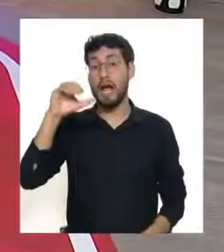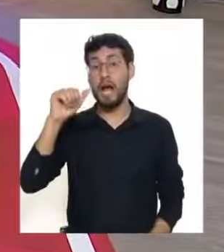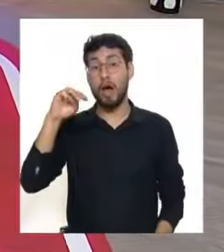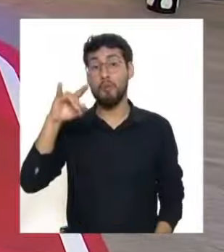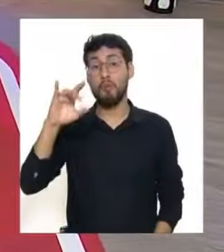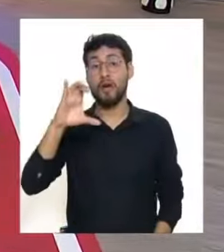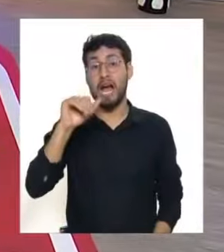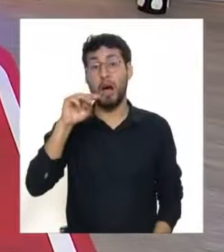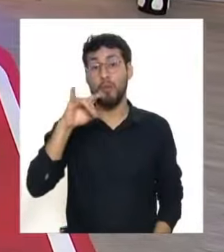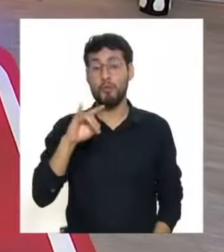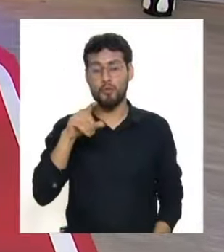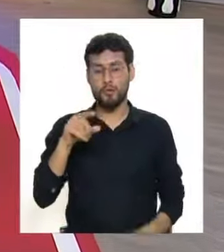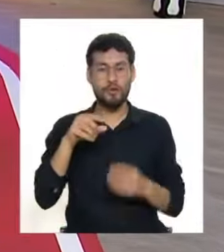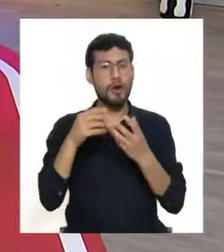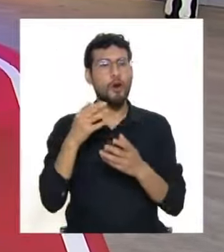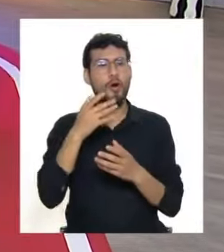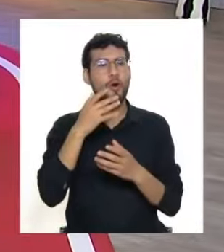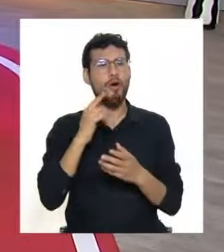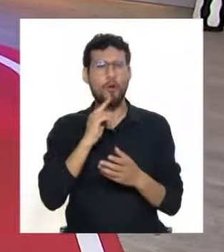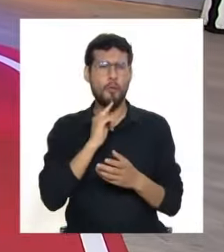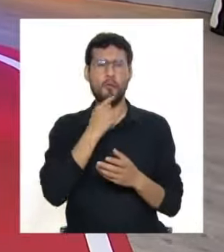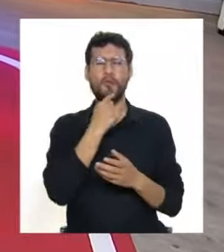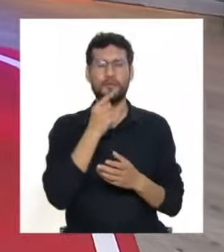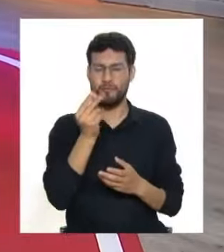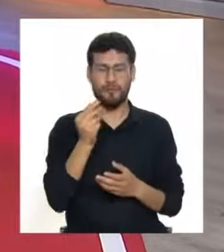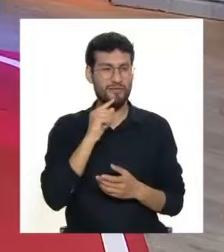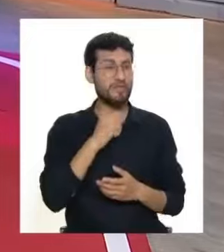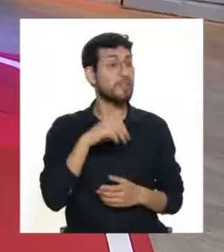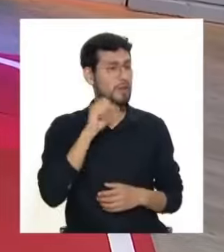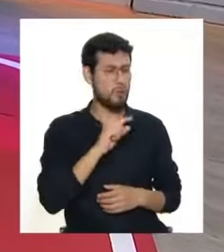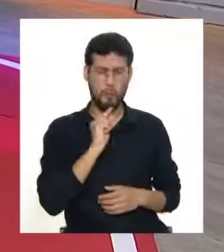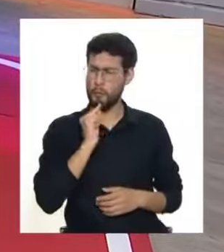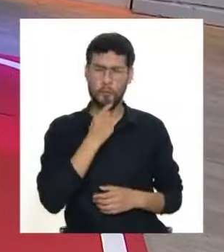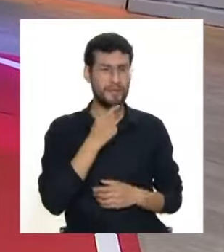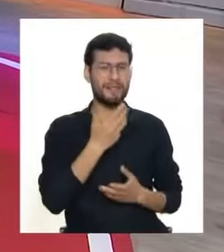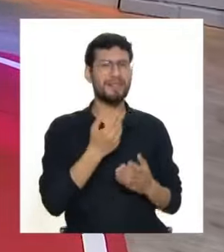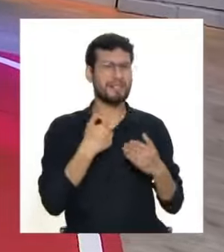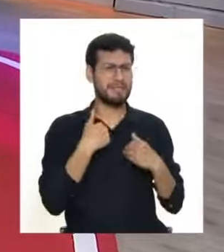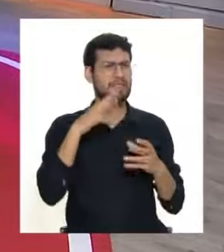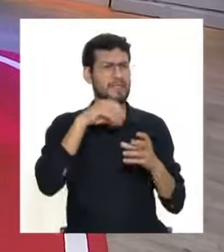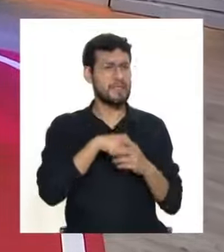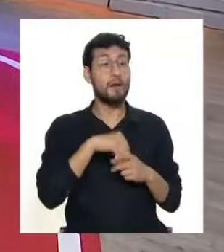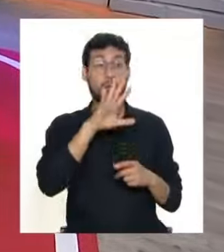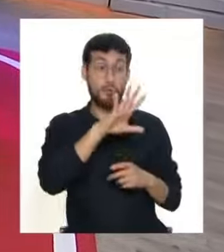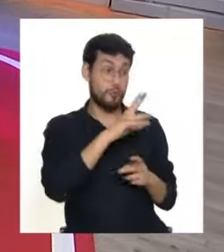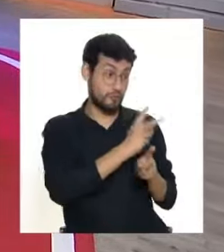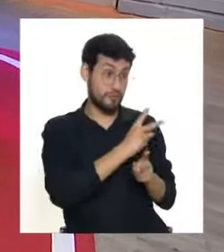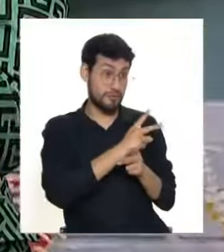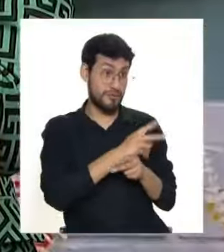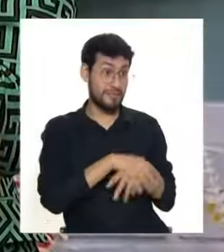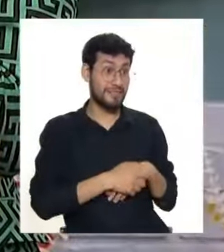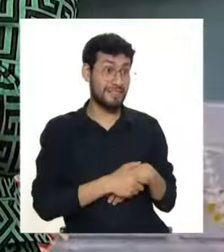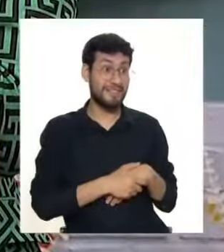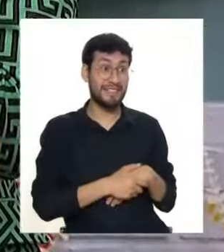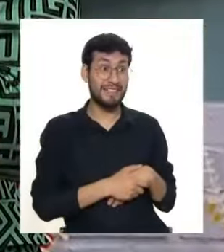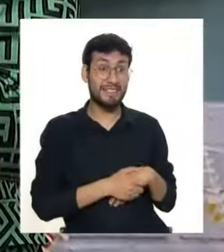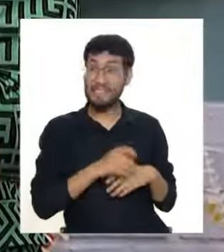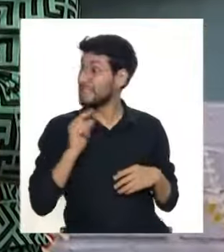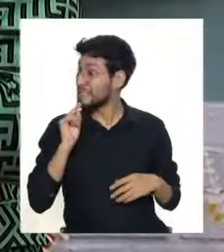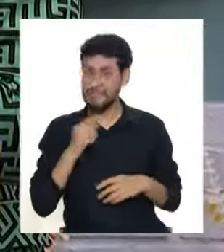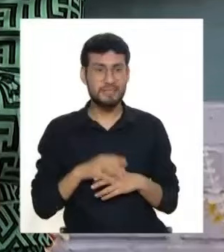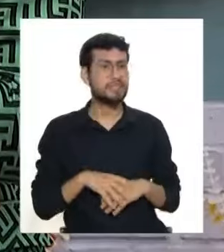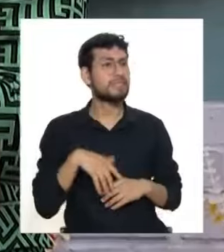camu-camu. Que de por sí es bastante ácido, ¿verdad? Bastante ácido, con mucha carga de... Cuidado, te digo. ¿Es